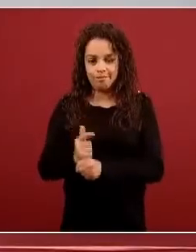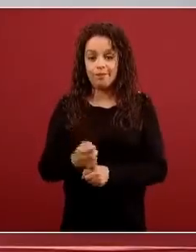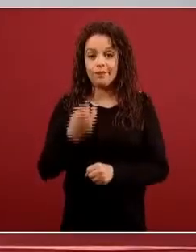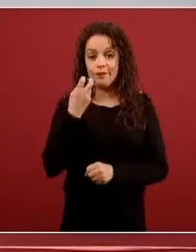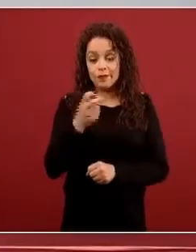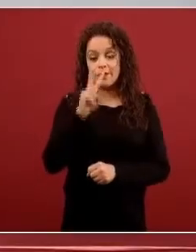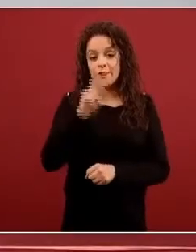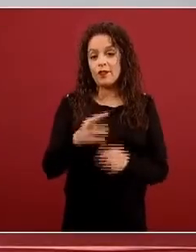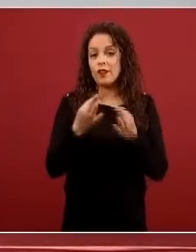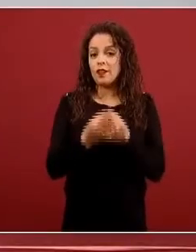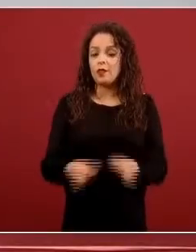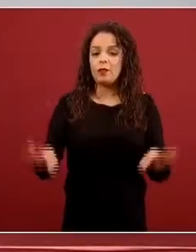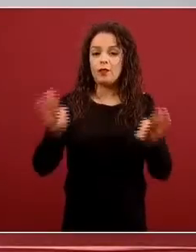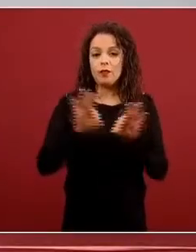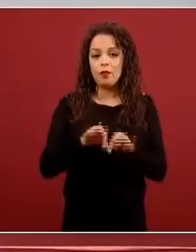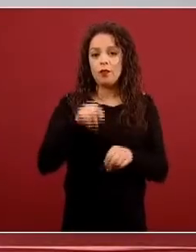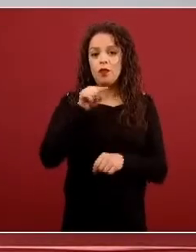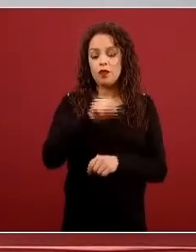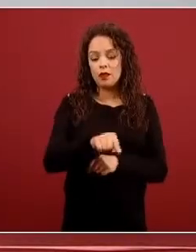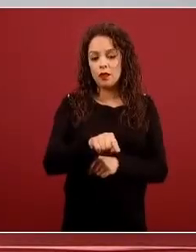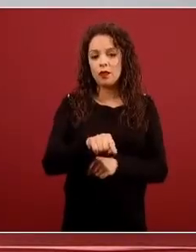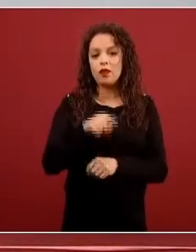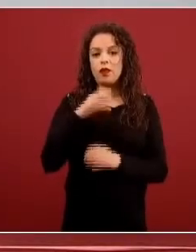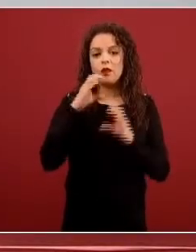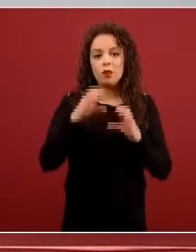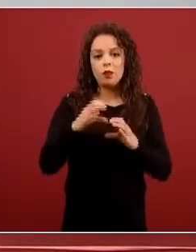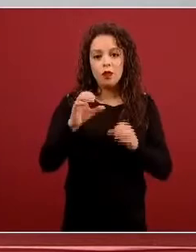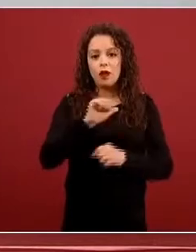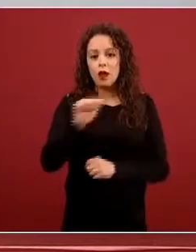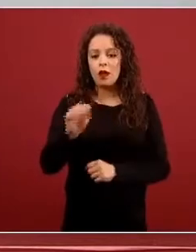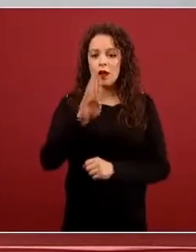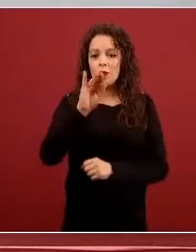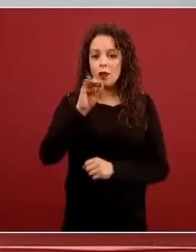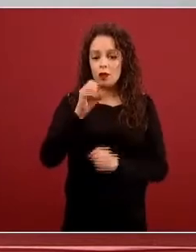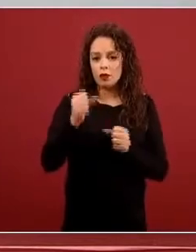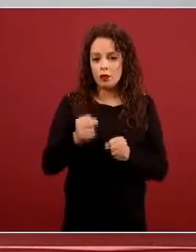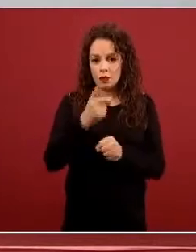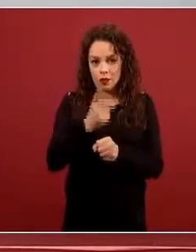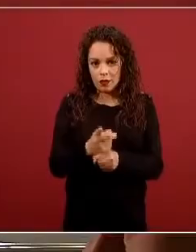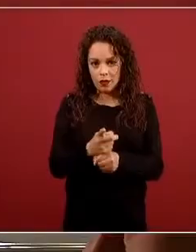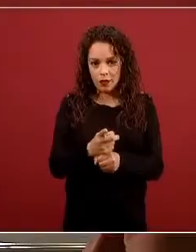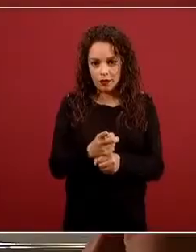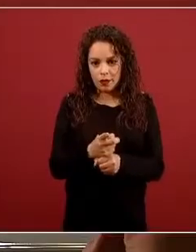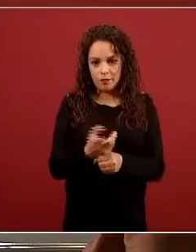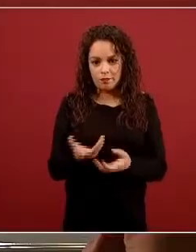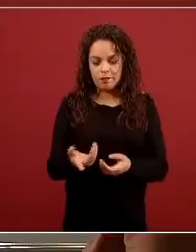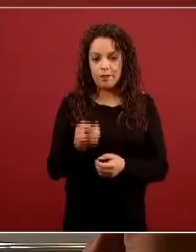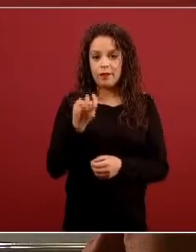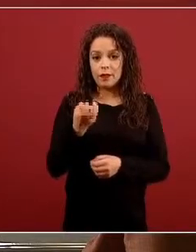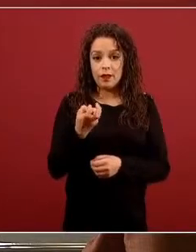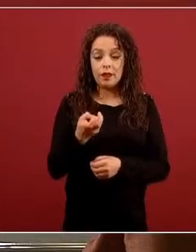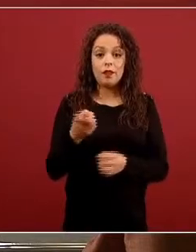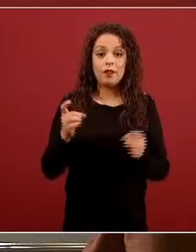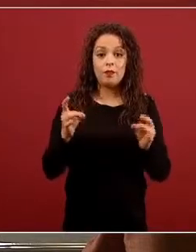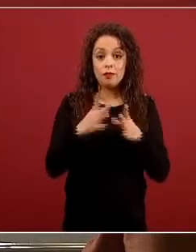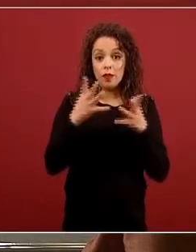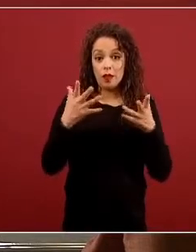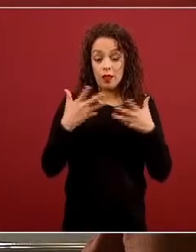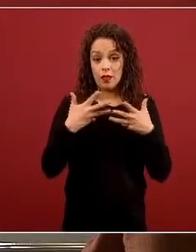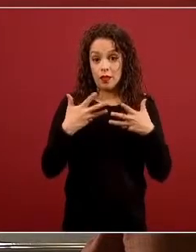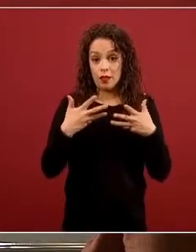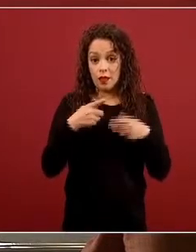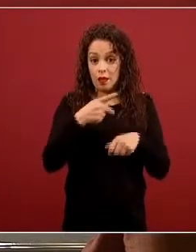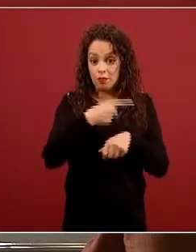muy específicas y sin las que se puedan garantizar no se deberían de realizar estas